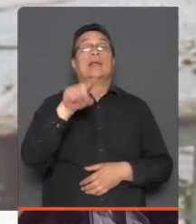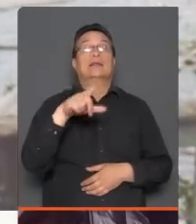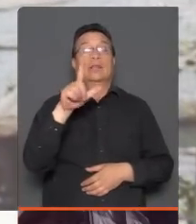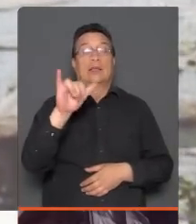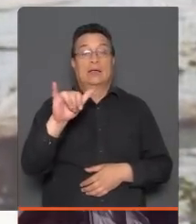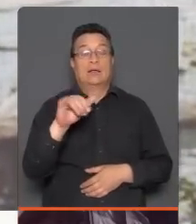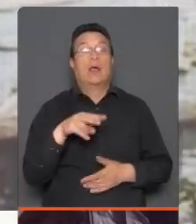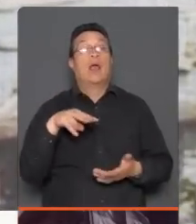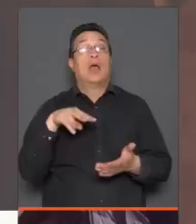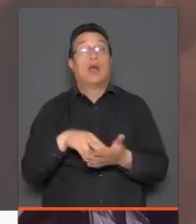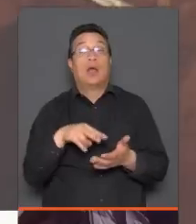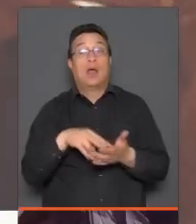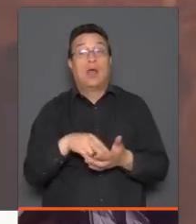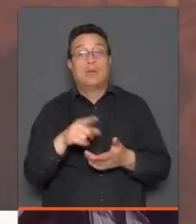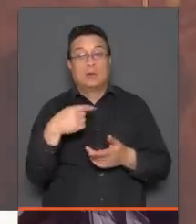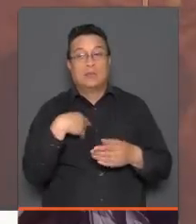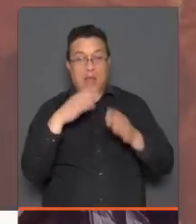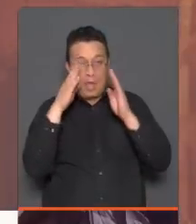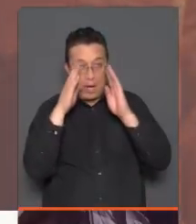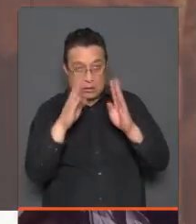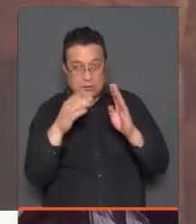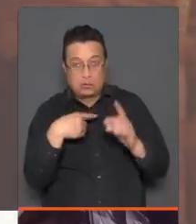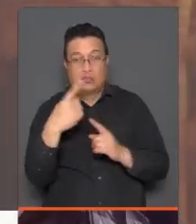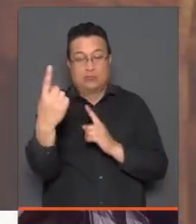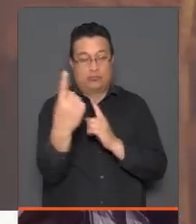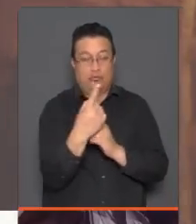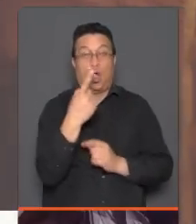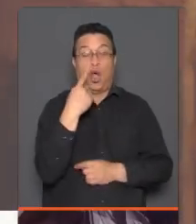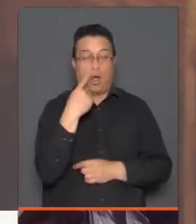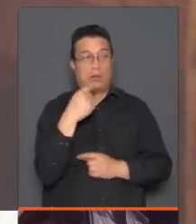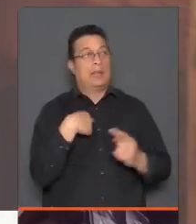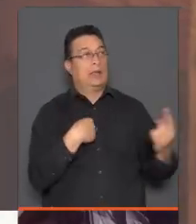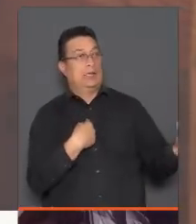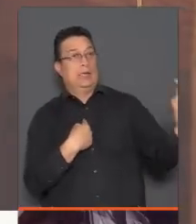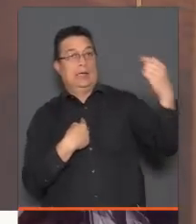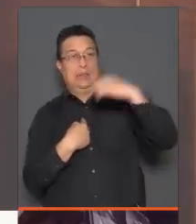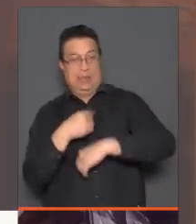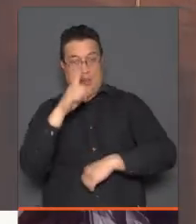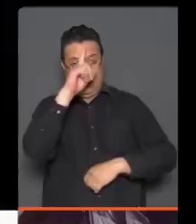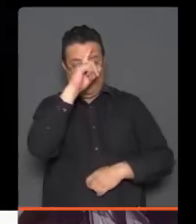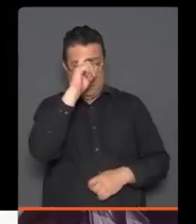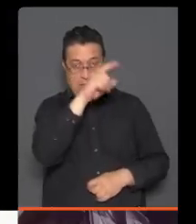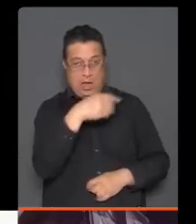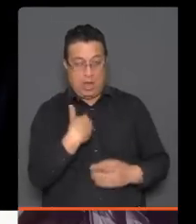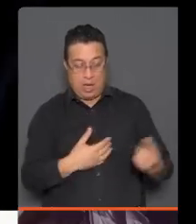esperar que alguien la atendiera. Ese fue Jorge, quien venía llegando de regreso de la clínica.